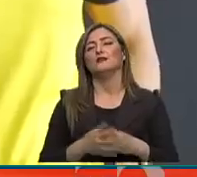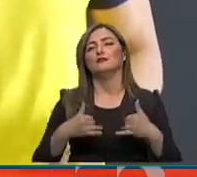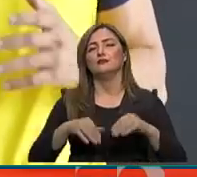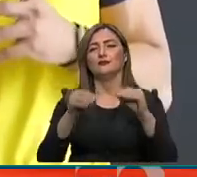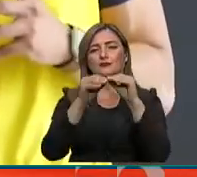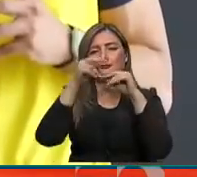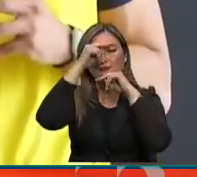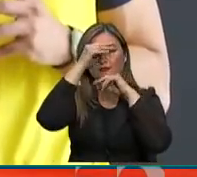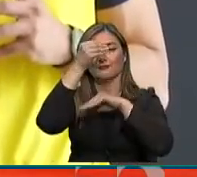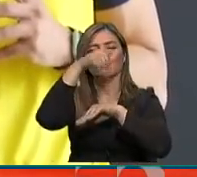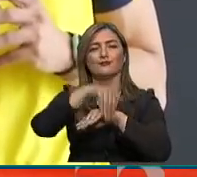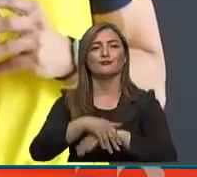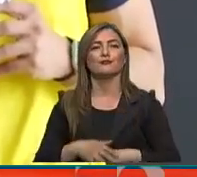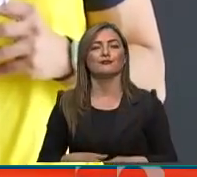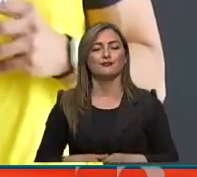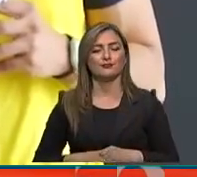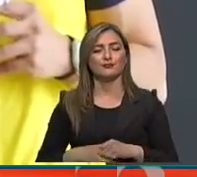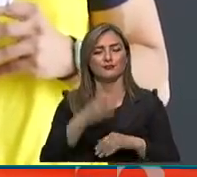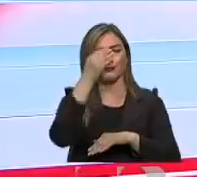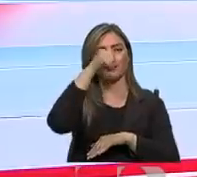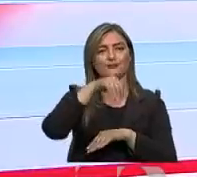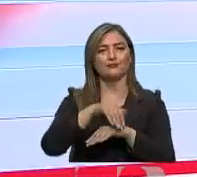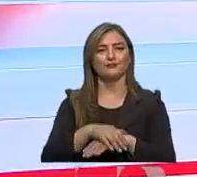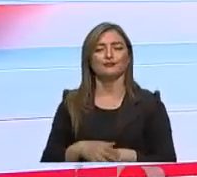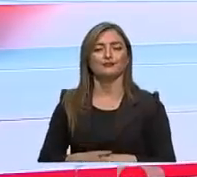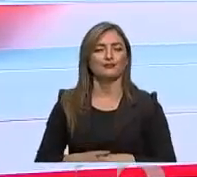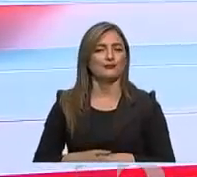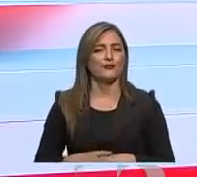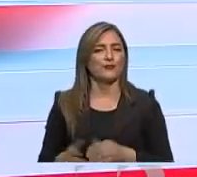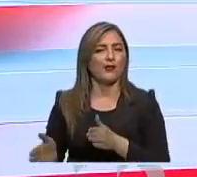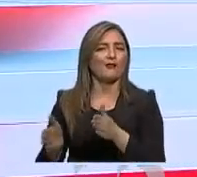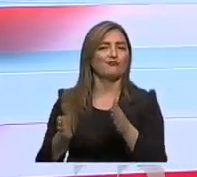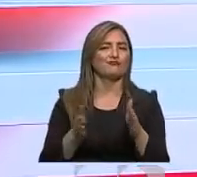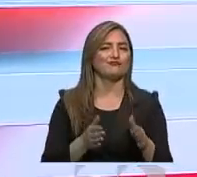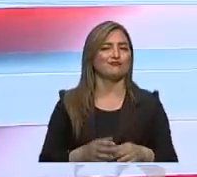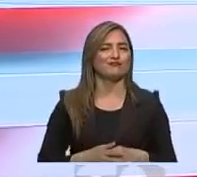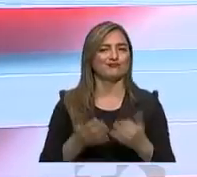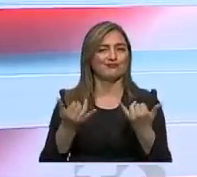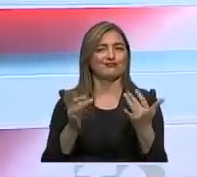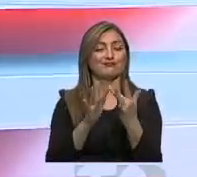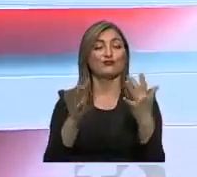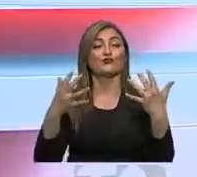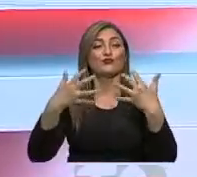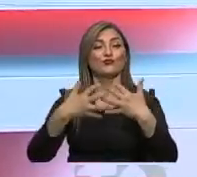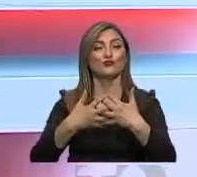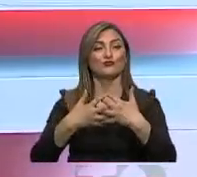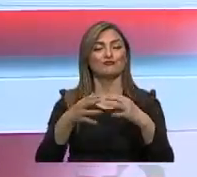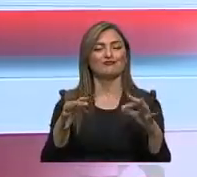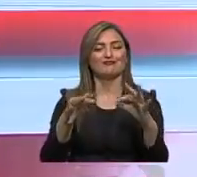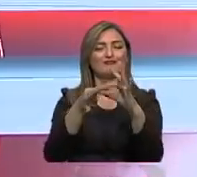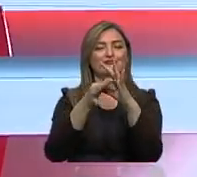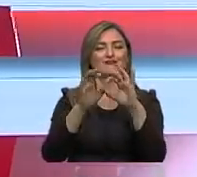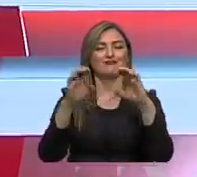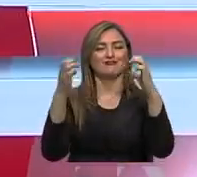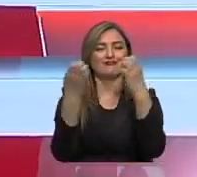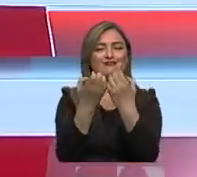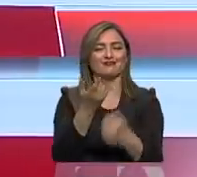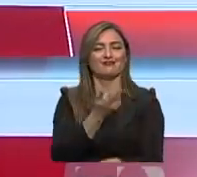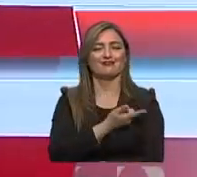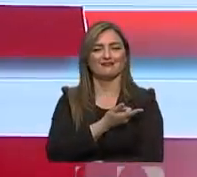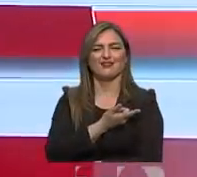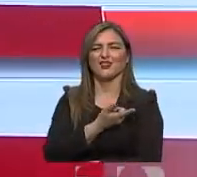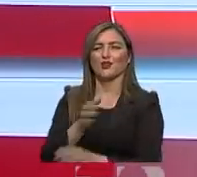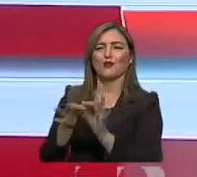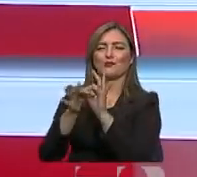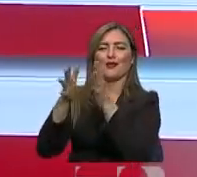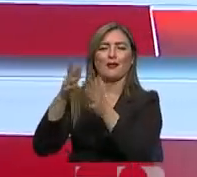que tienes más noticias. Muy buenas tardes. Buena tarde también para ti, Juan Miguel. Y justamente, amigos, a esta hora nos trasladamos en vivo hasta el estadio, nos enlazamos con